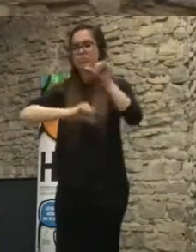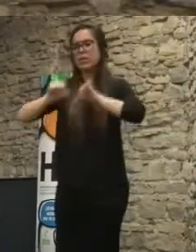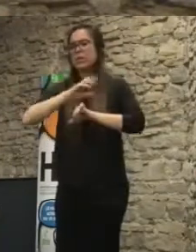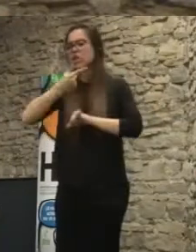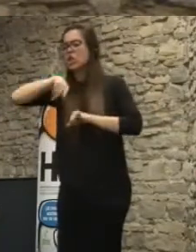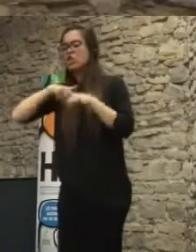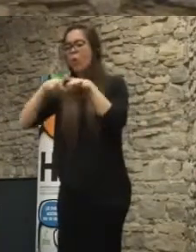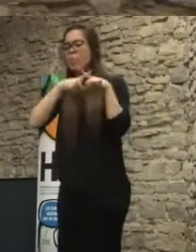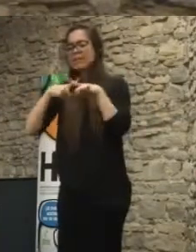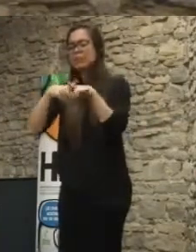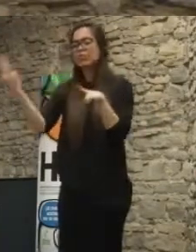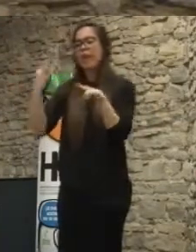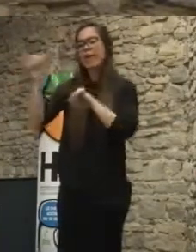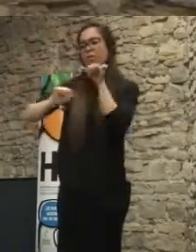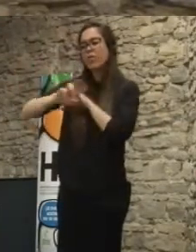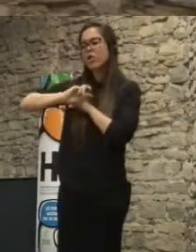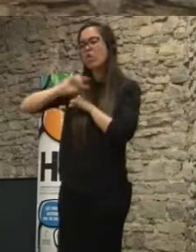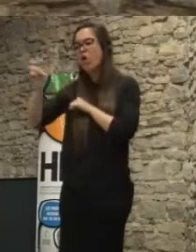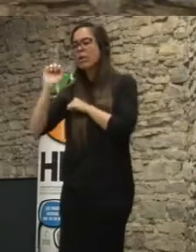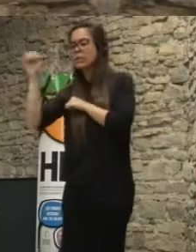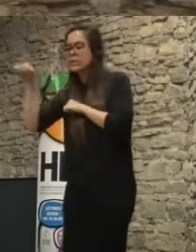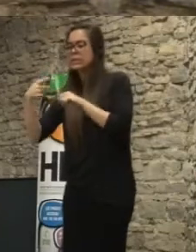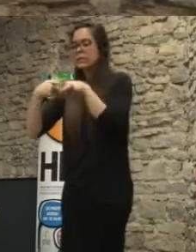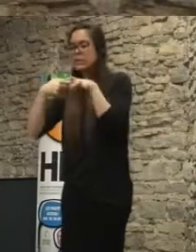compartimos y qué podemos hacer con otras y con otros,